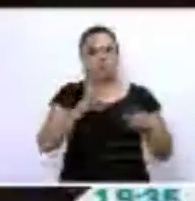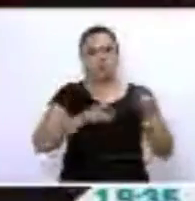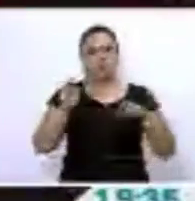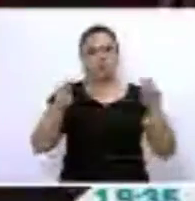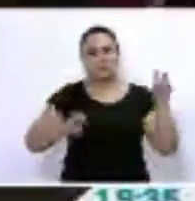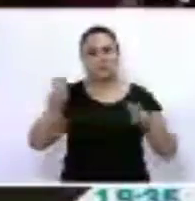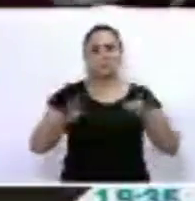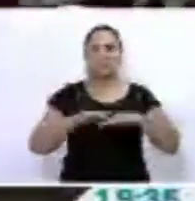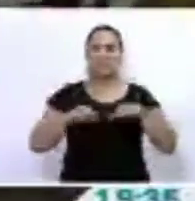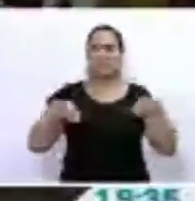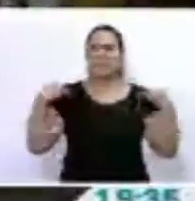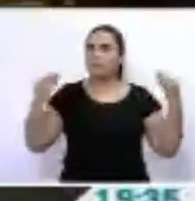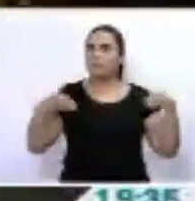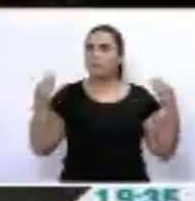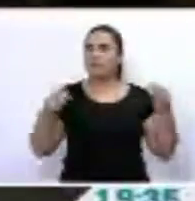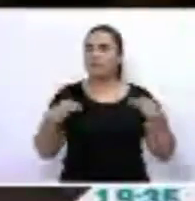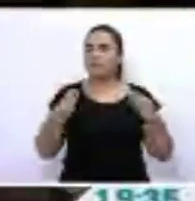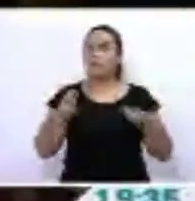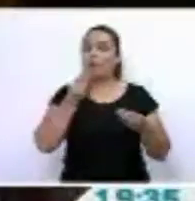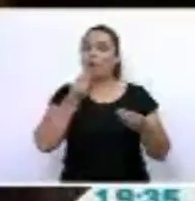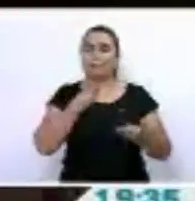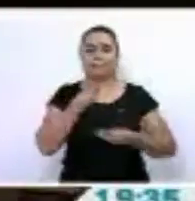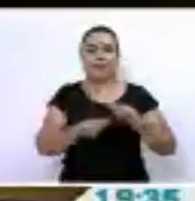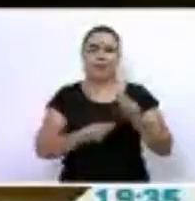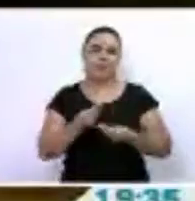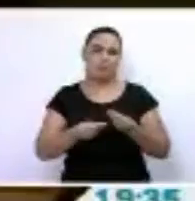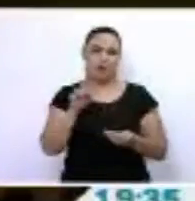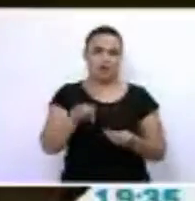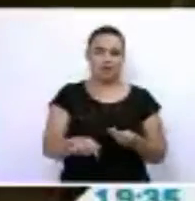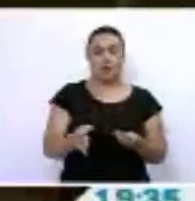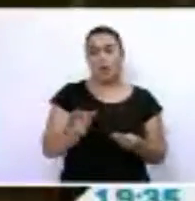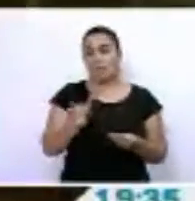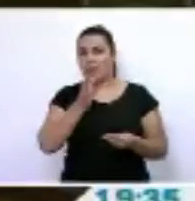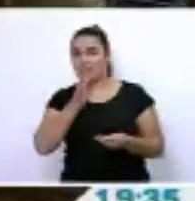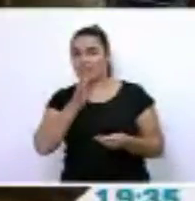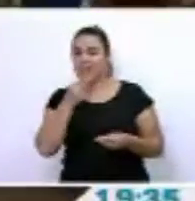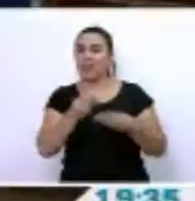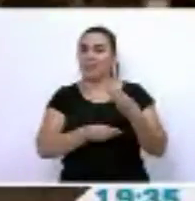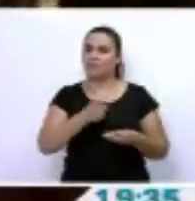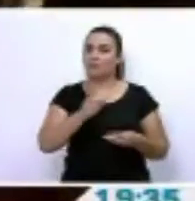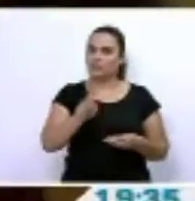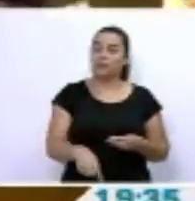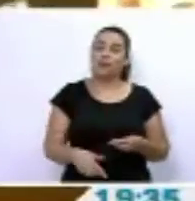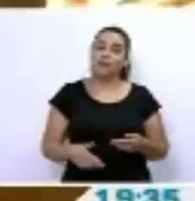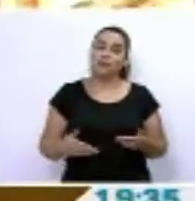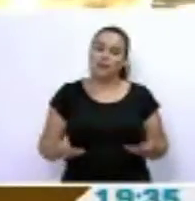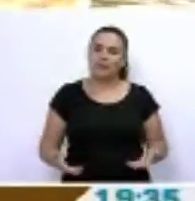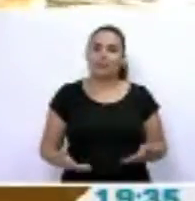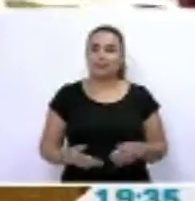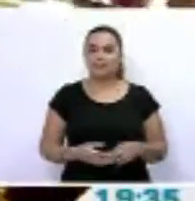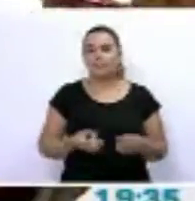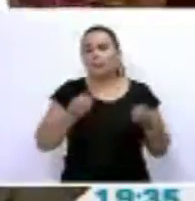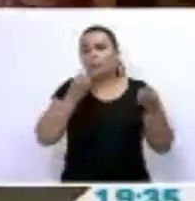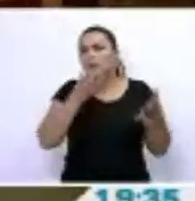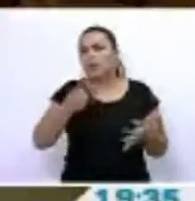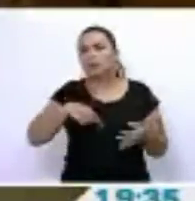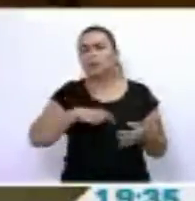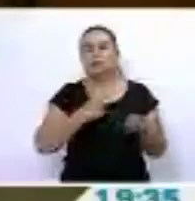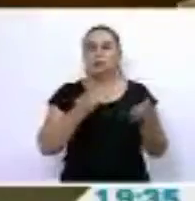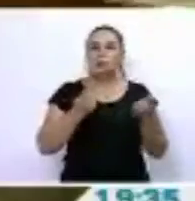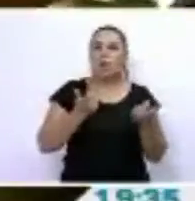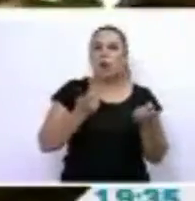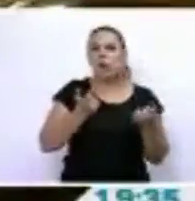viene disfrutando precisamente de las comidas que podemos ofrecer, o de las bebidas incluso que podemos ofrecer, o sea que... Bueno, estamos un poco